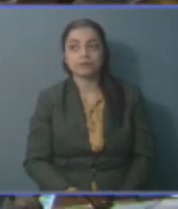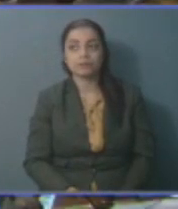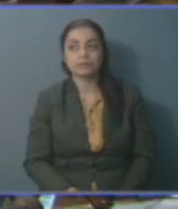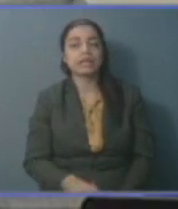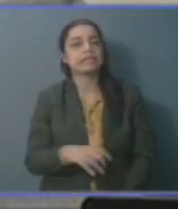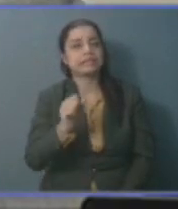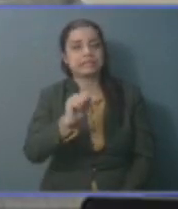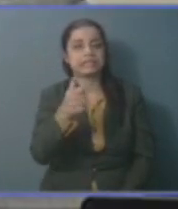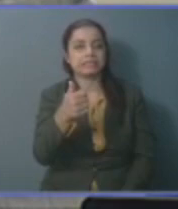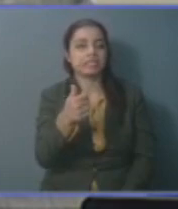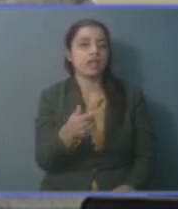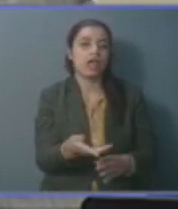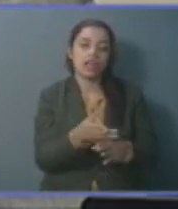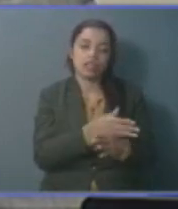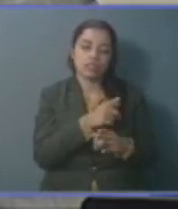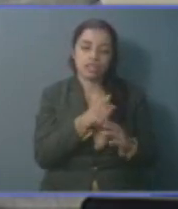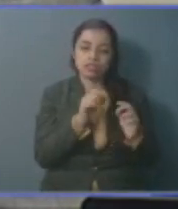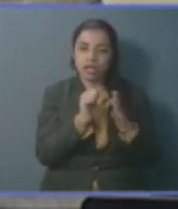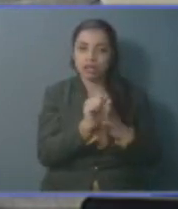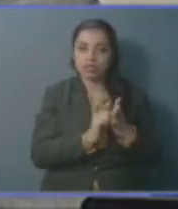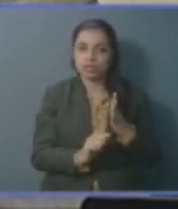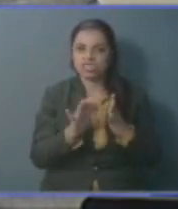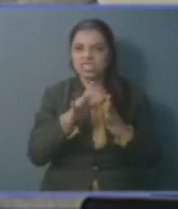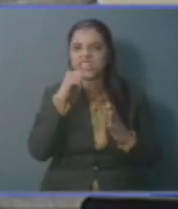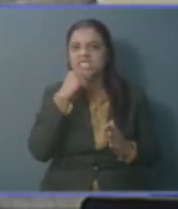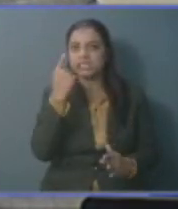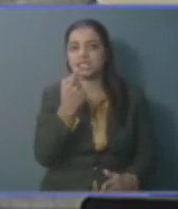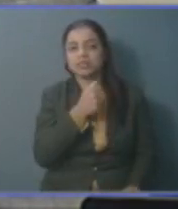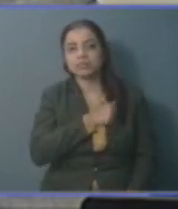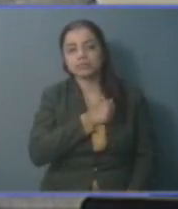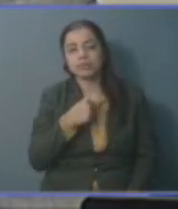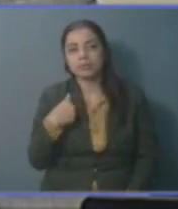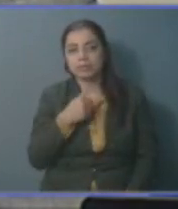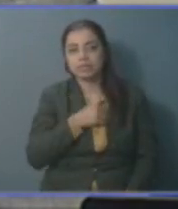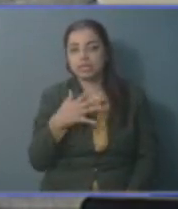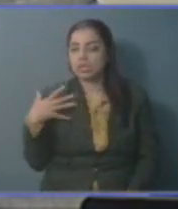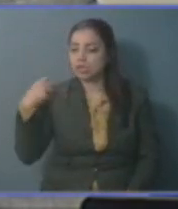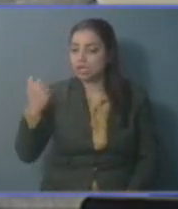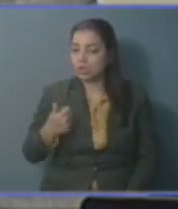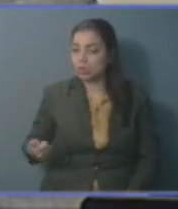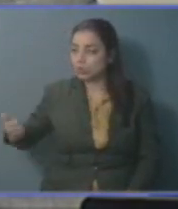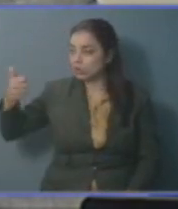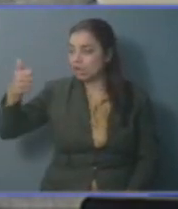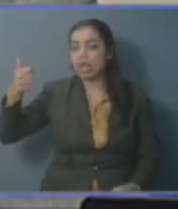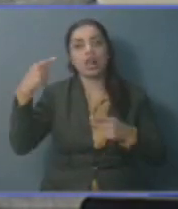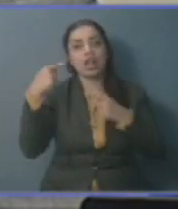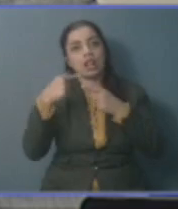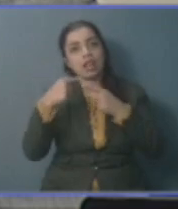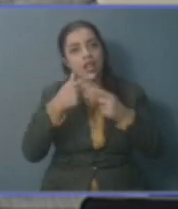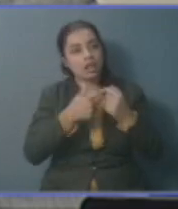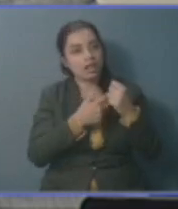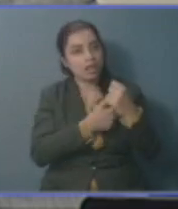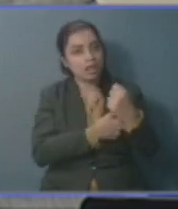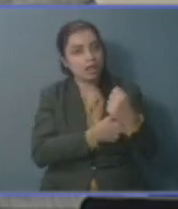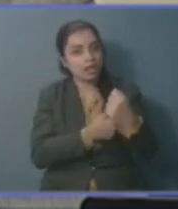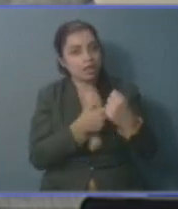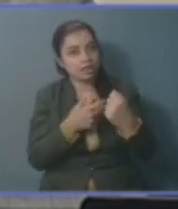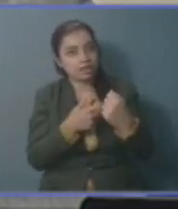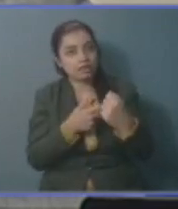Sí, ahí habla de el ente rector del Ministerio de Salud y será responsable de lo siguiente. Dice, extraer el